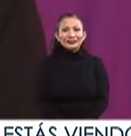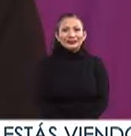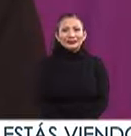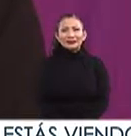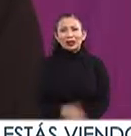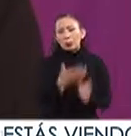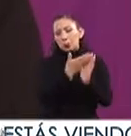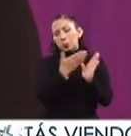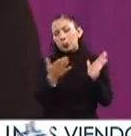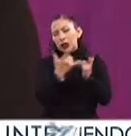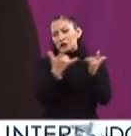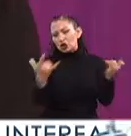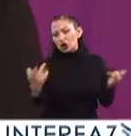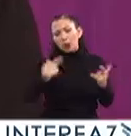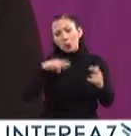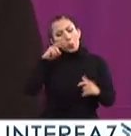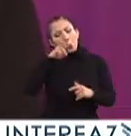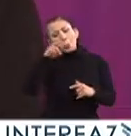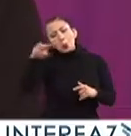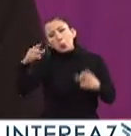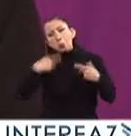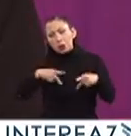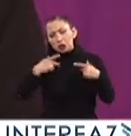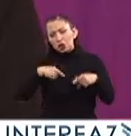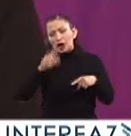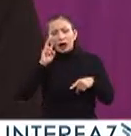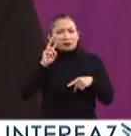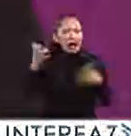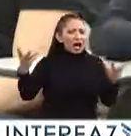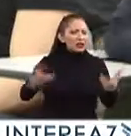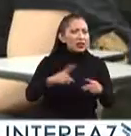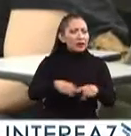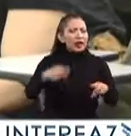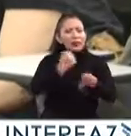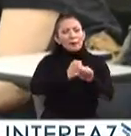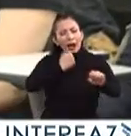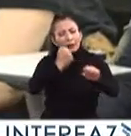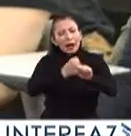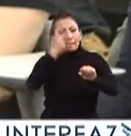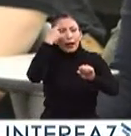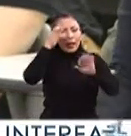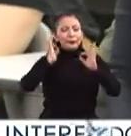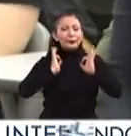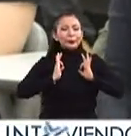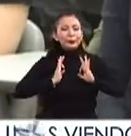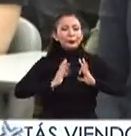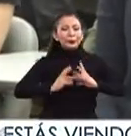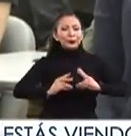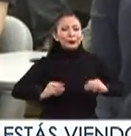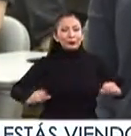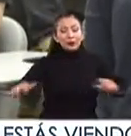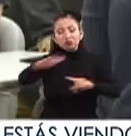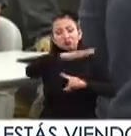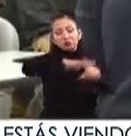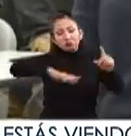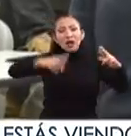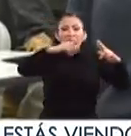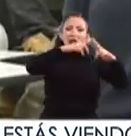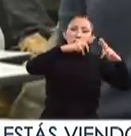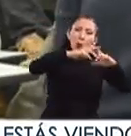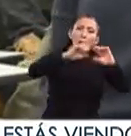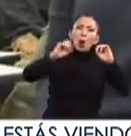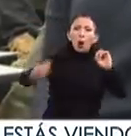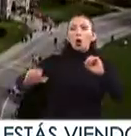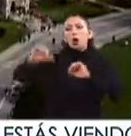A lo largo de la historia, las personas han llevado a cabo distintos tipos de prácticas meditativas, tanto en un contexto religioso